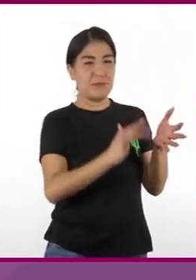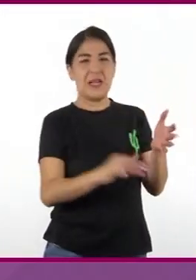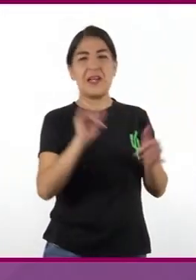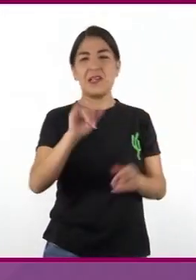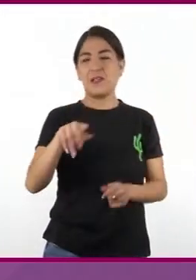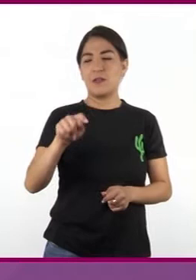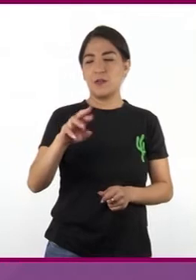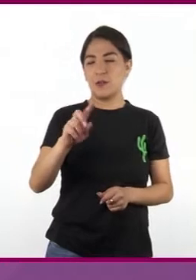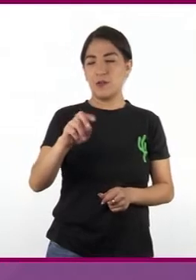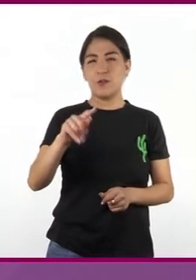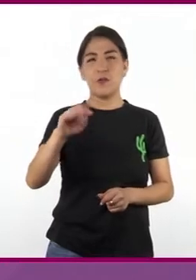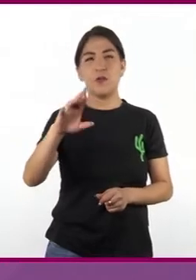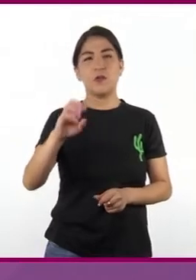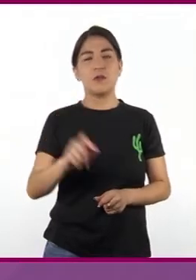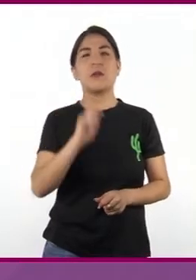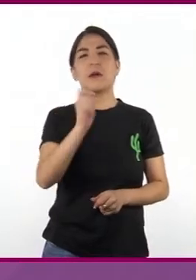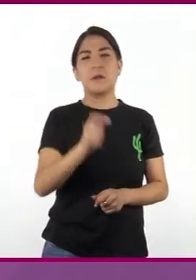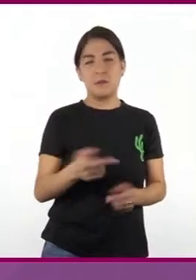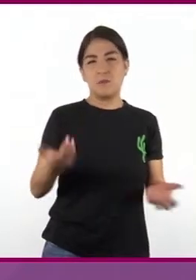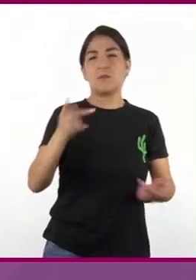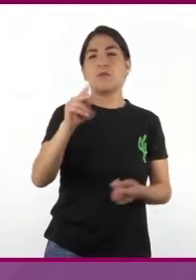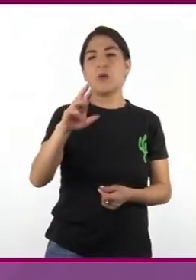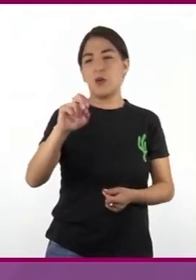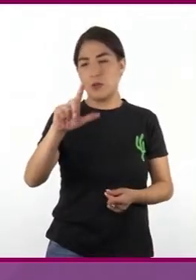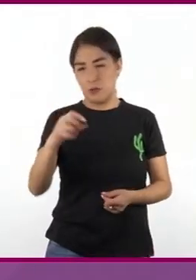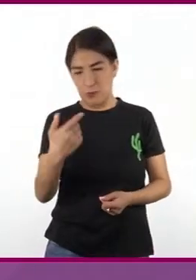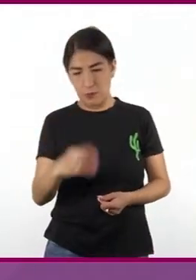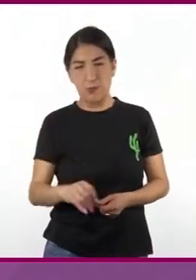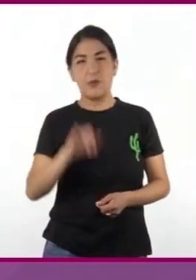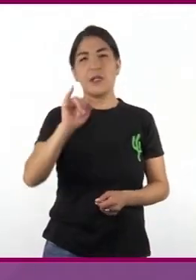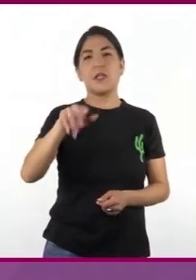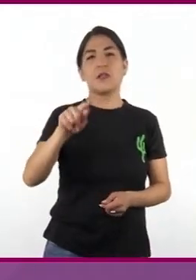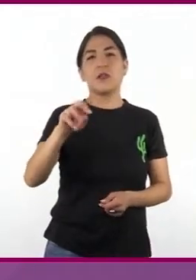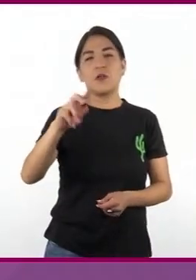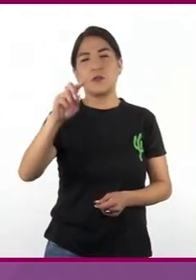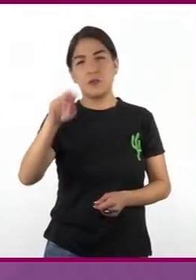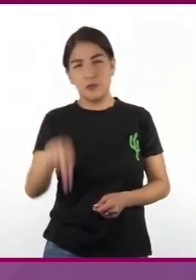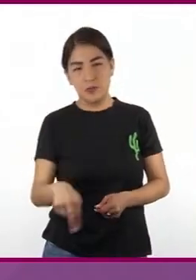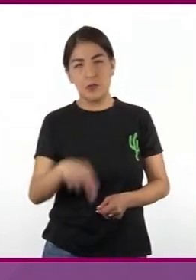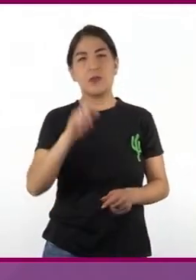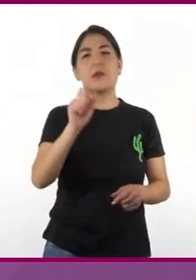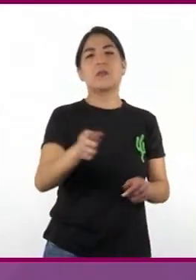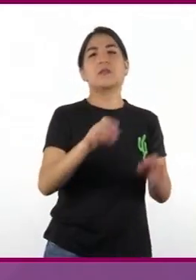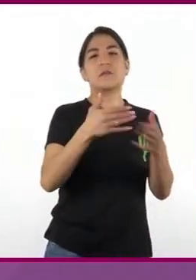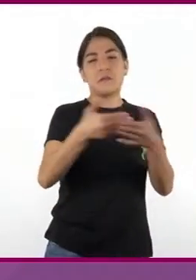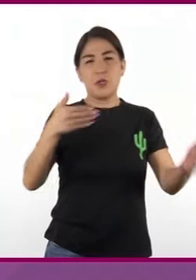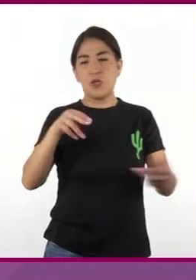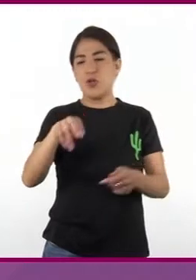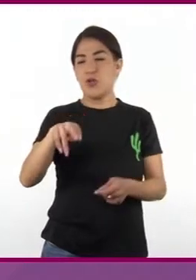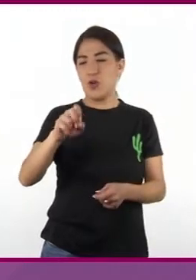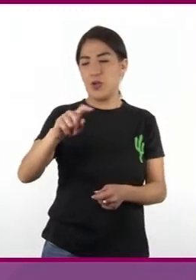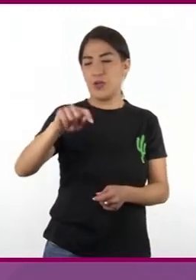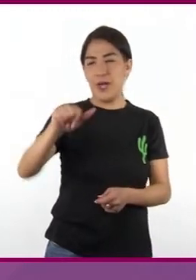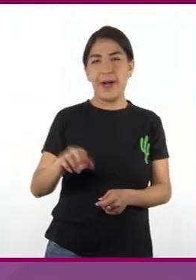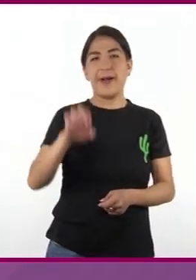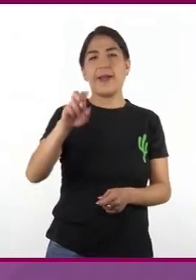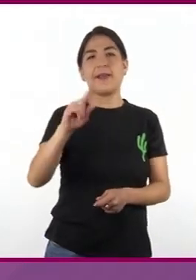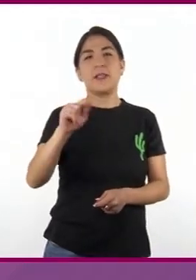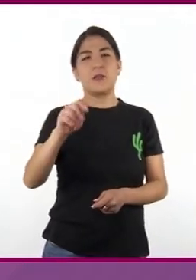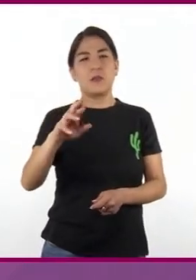más frecuentes son el prólogo, la introducción, el estudio preliminar y la nota editorial.